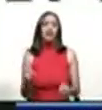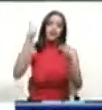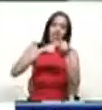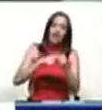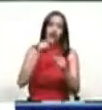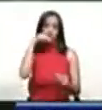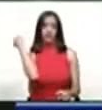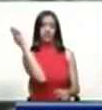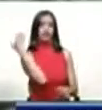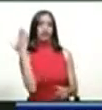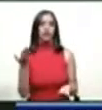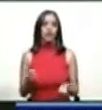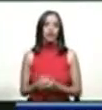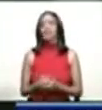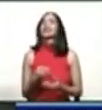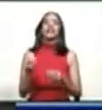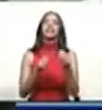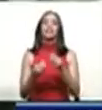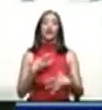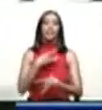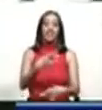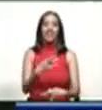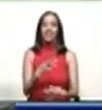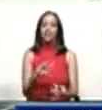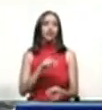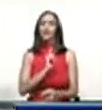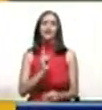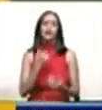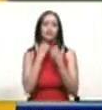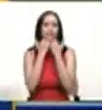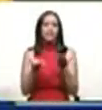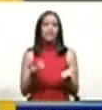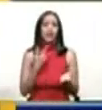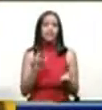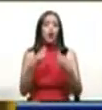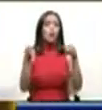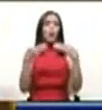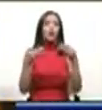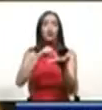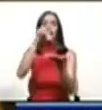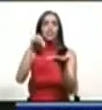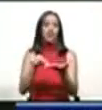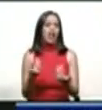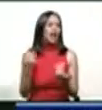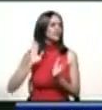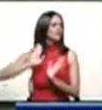dictaba sus normas en función de sus intereses, no en función del interés de lo público, de lo nacional, de lo